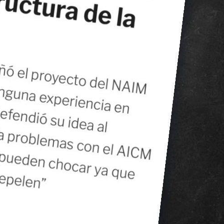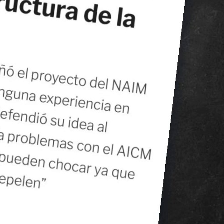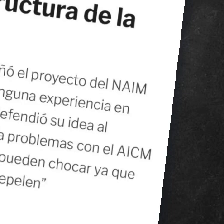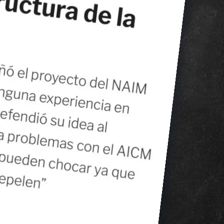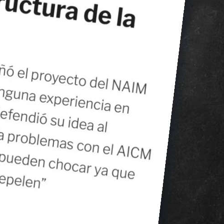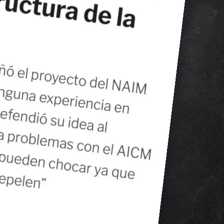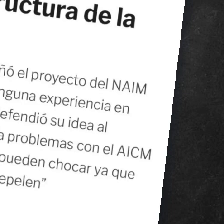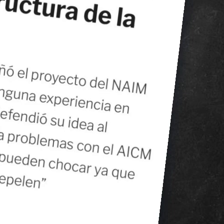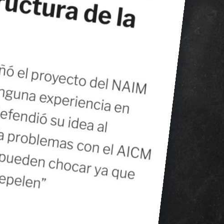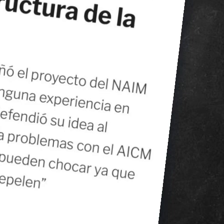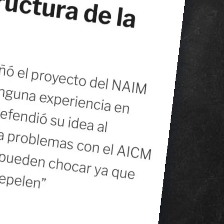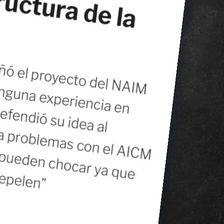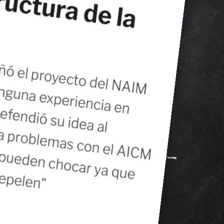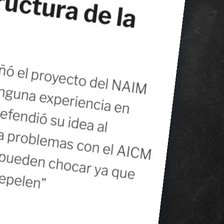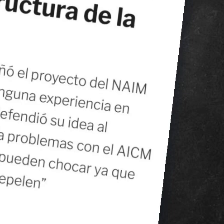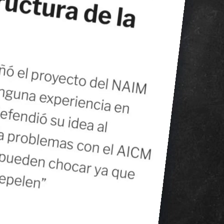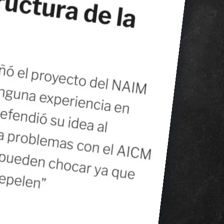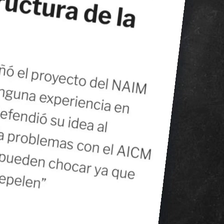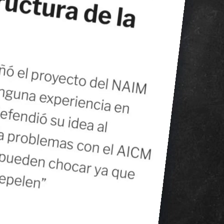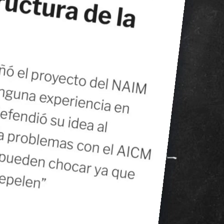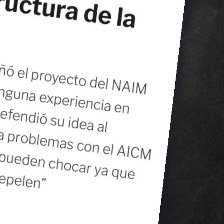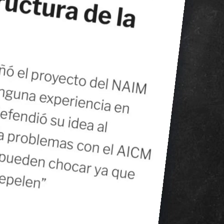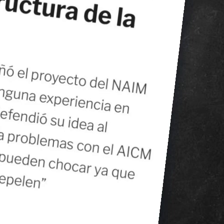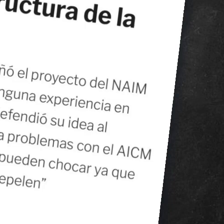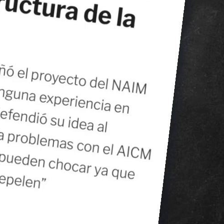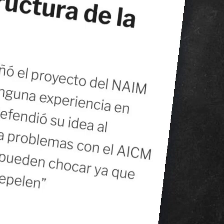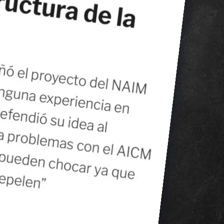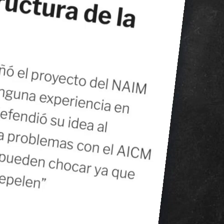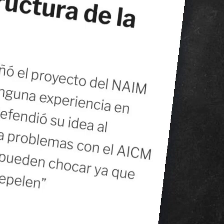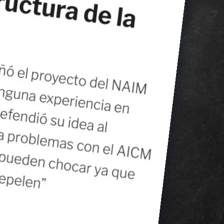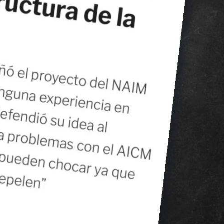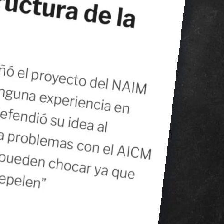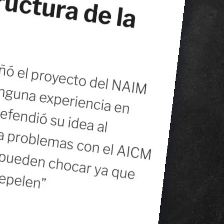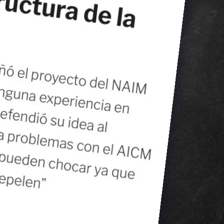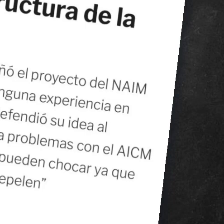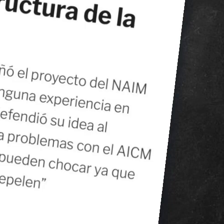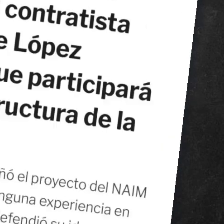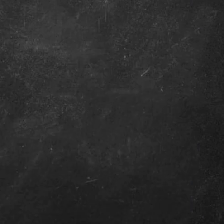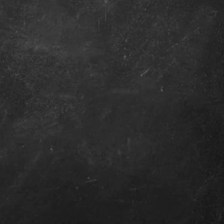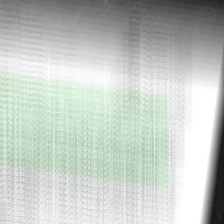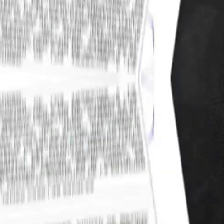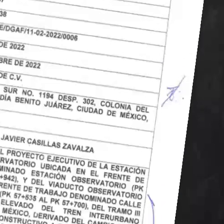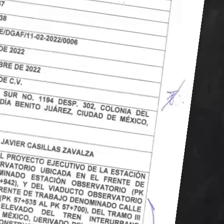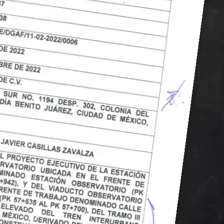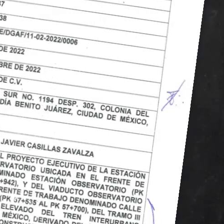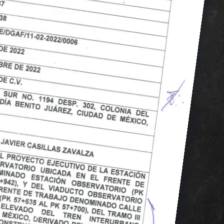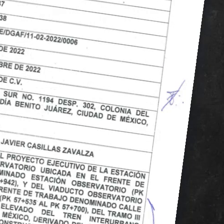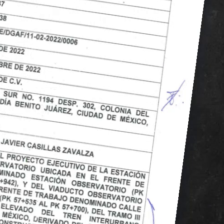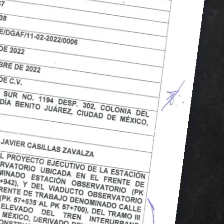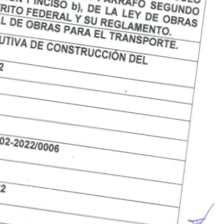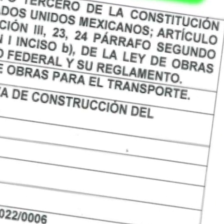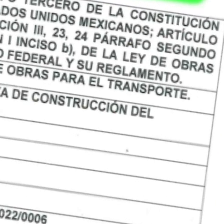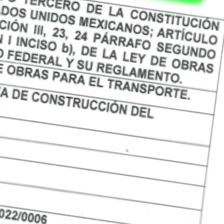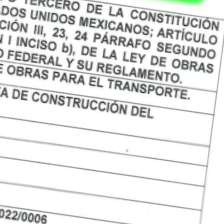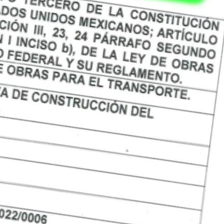al perder la licitación para construir las pistas y lo metieron al comité técnico para rehabilitar la línea 12 del metro. Todavía el año pasado